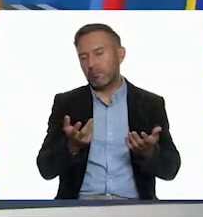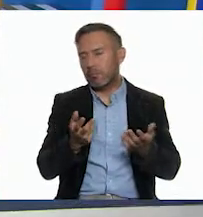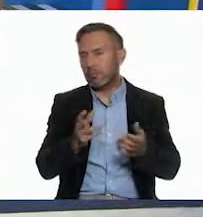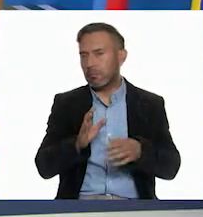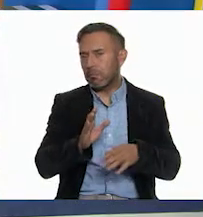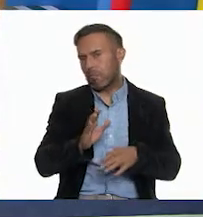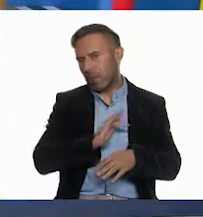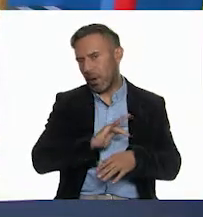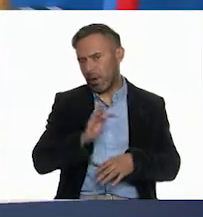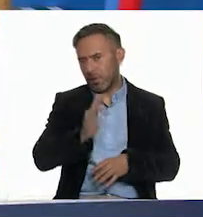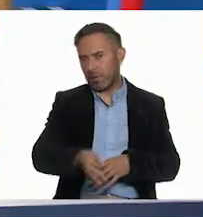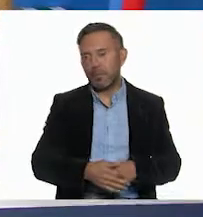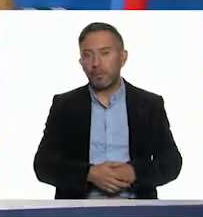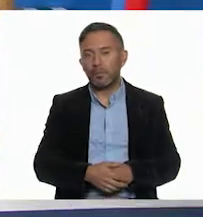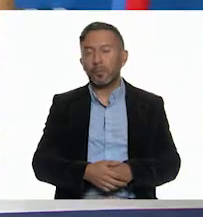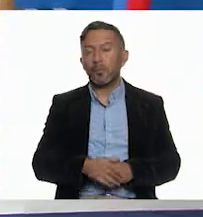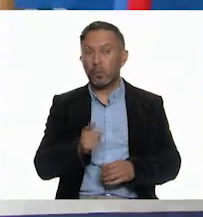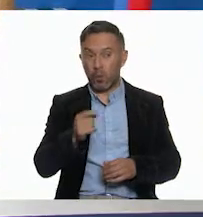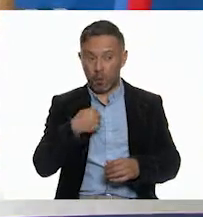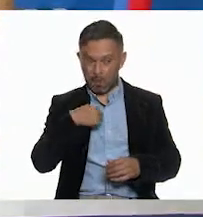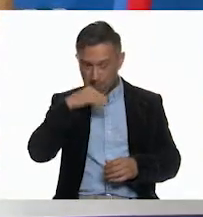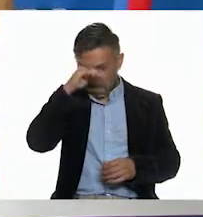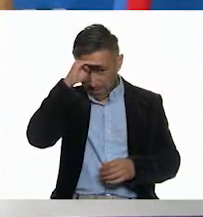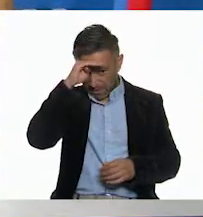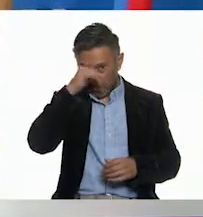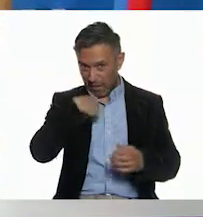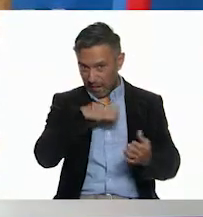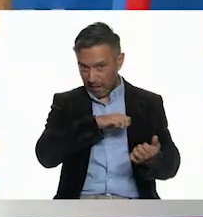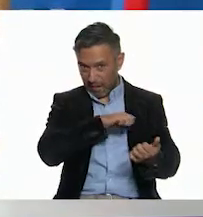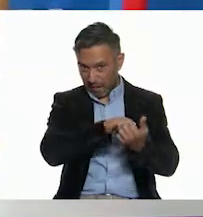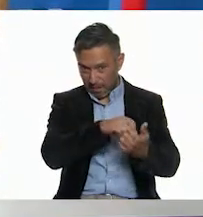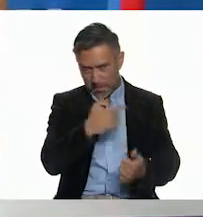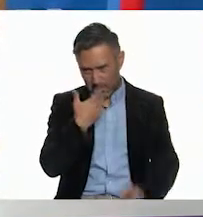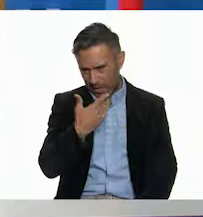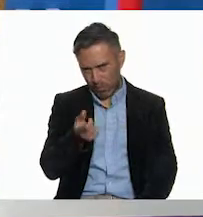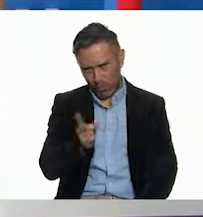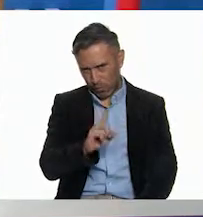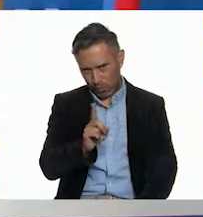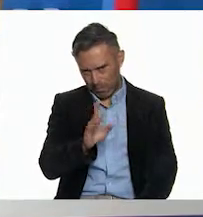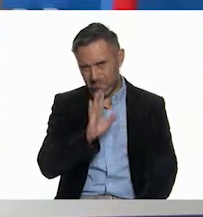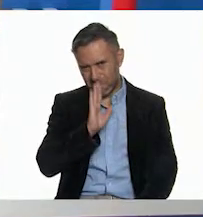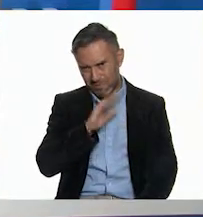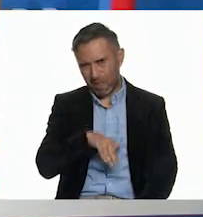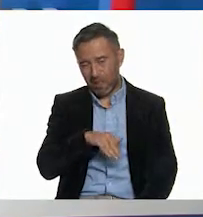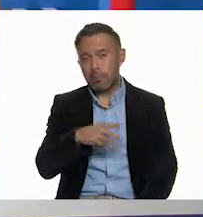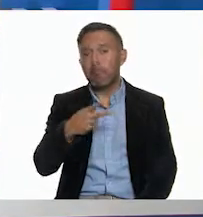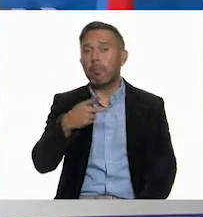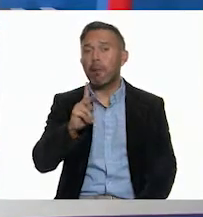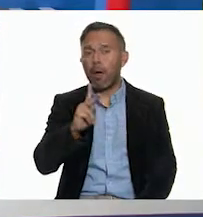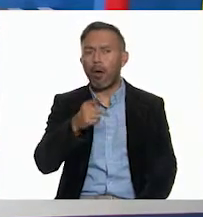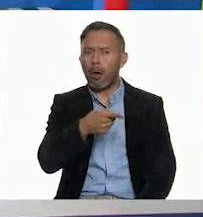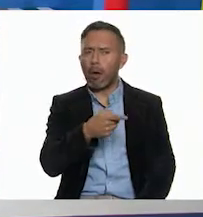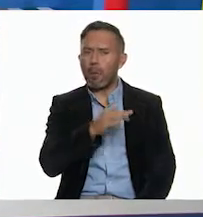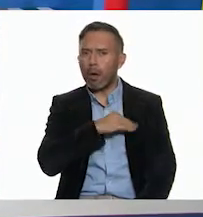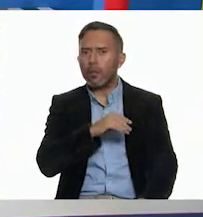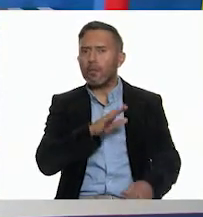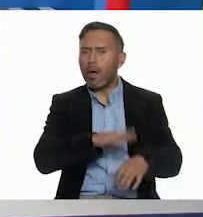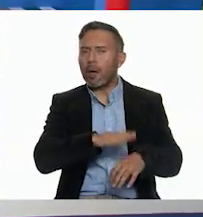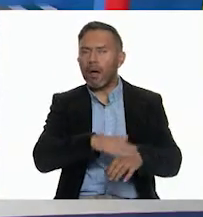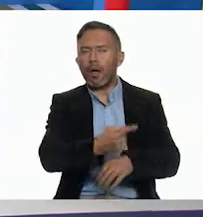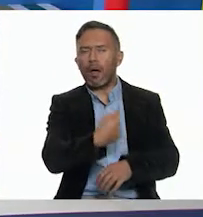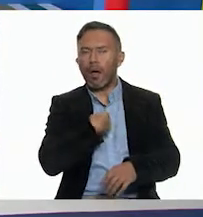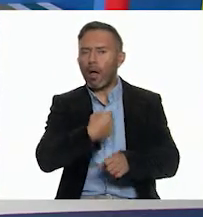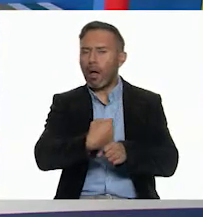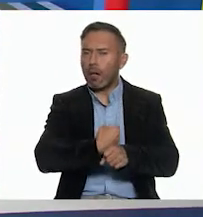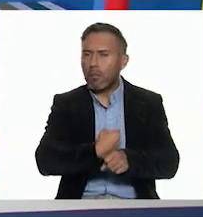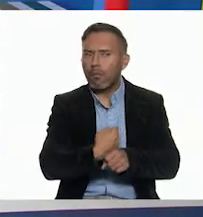yo creo que engañar no está nada bien, pero en este caso, como pues fue para dejar de recibir los abusos y